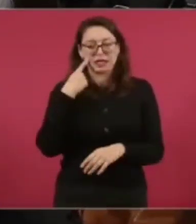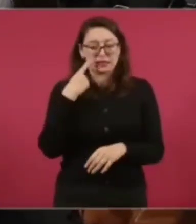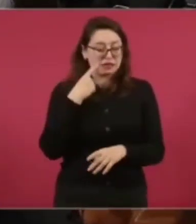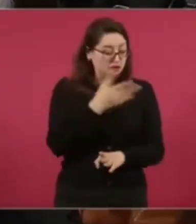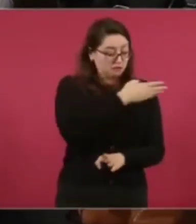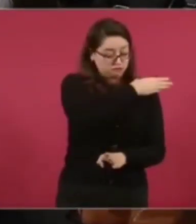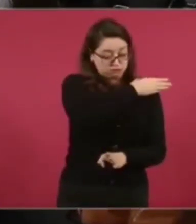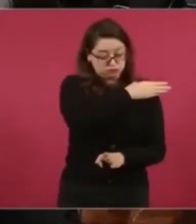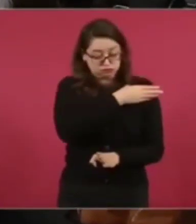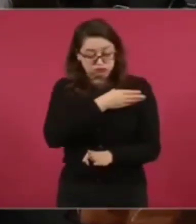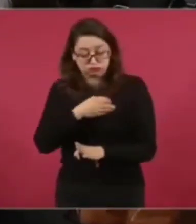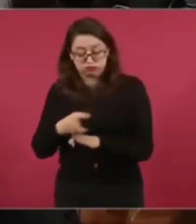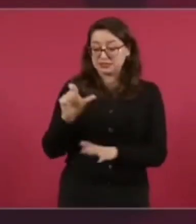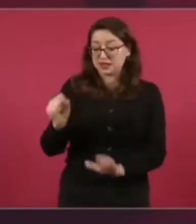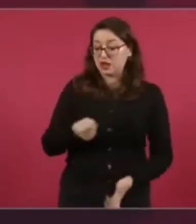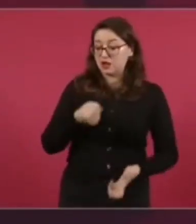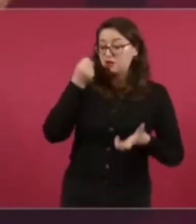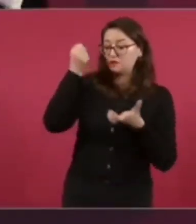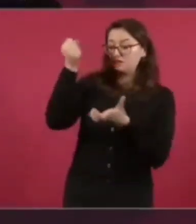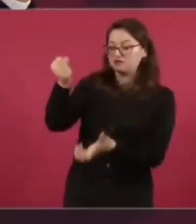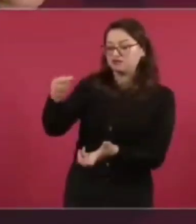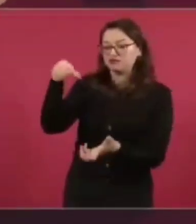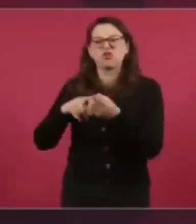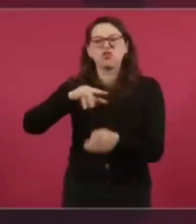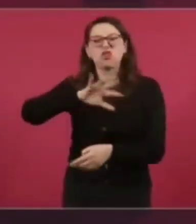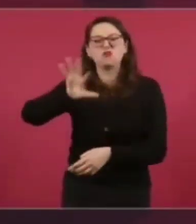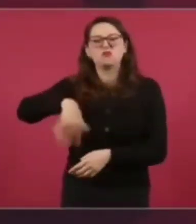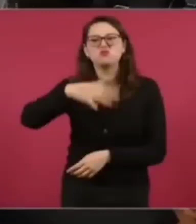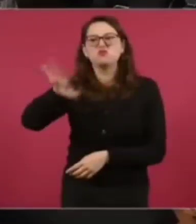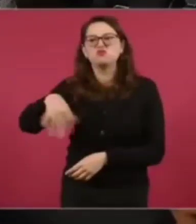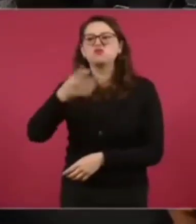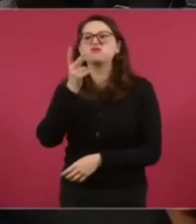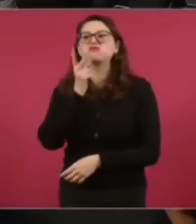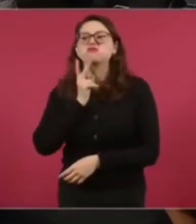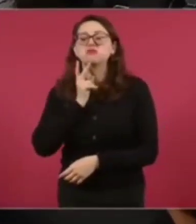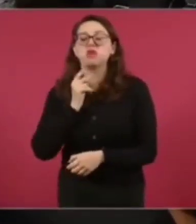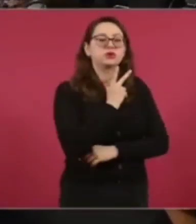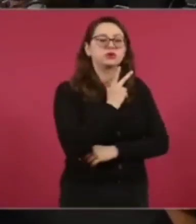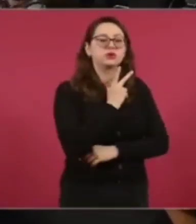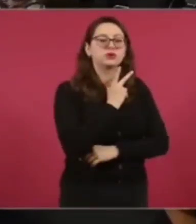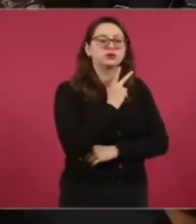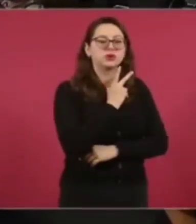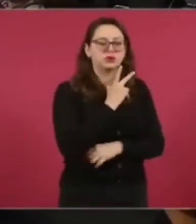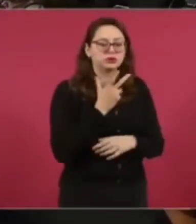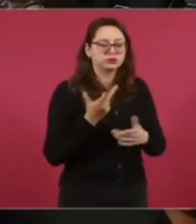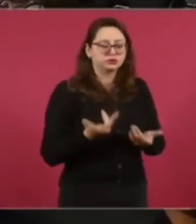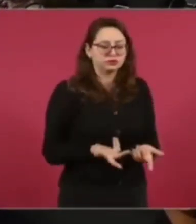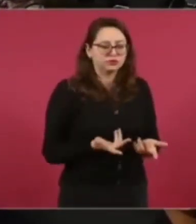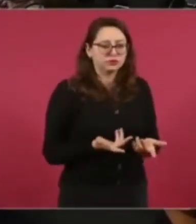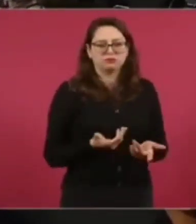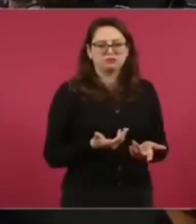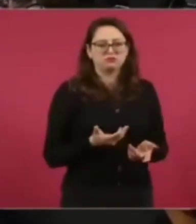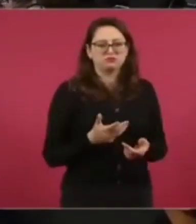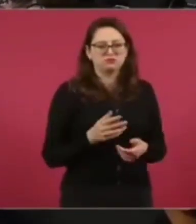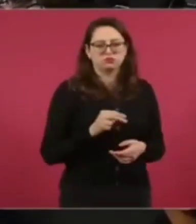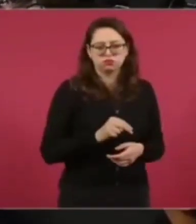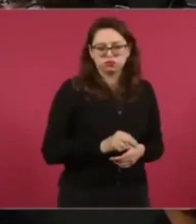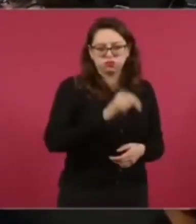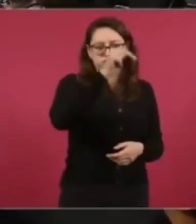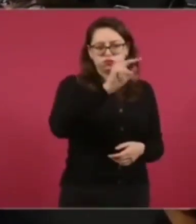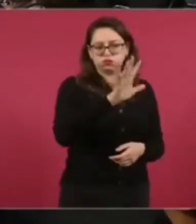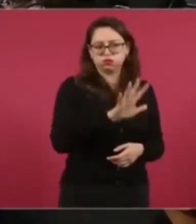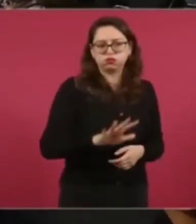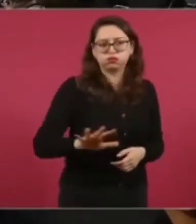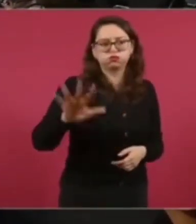se orientó al norte, a Chicontepec, a las aguas profundas, a la cuenca de Burgos, porque supuestamente